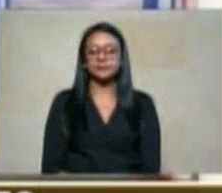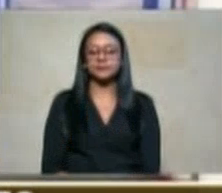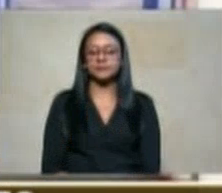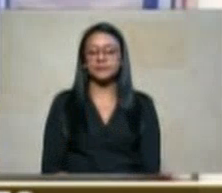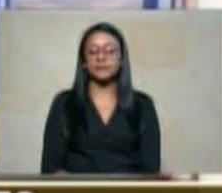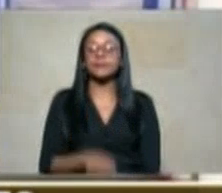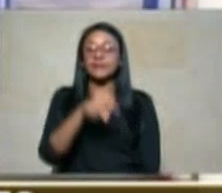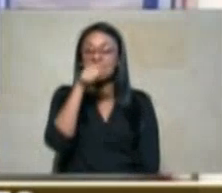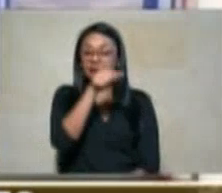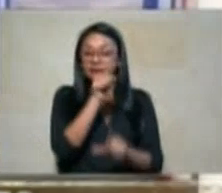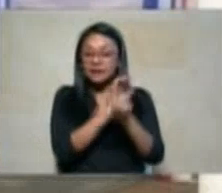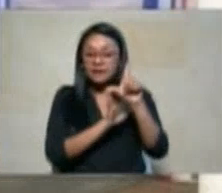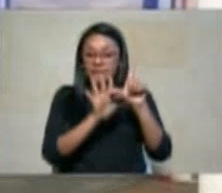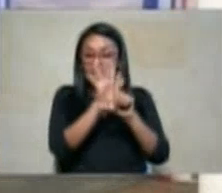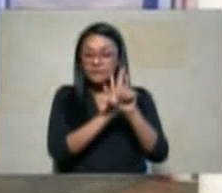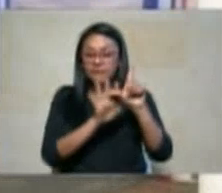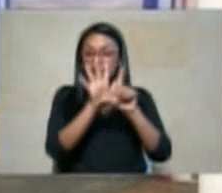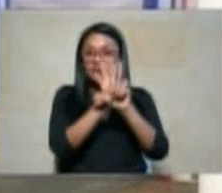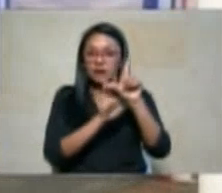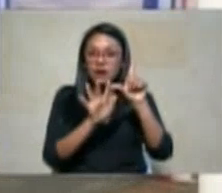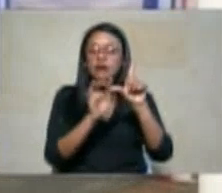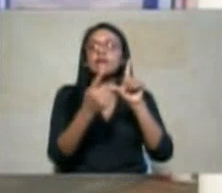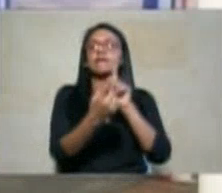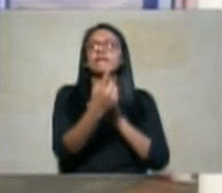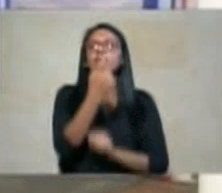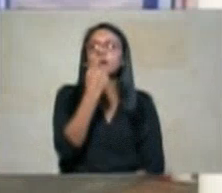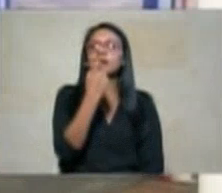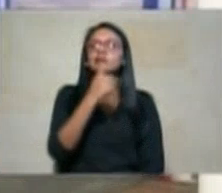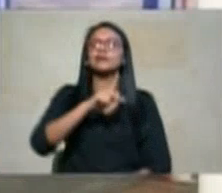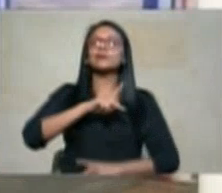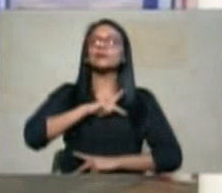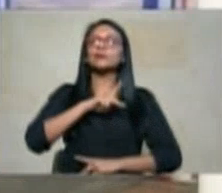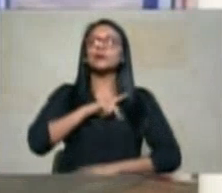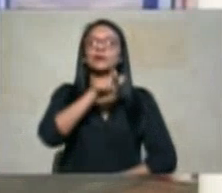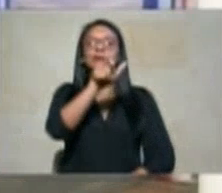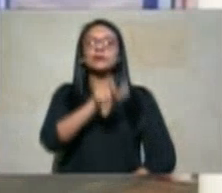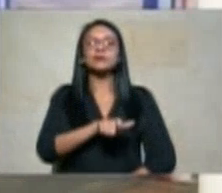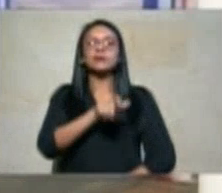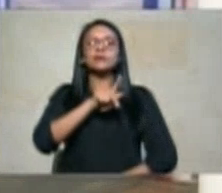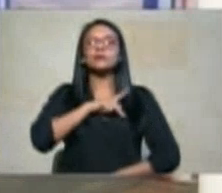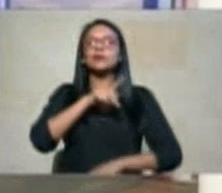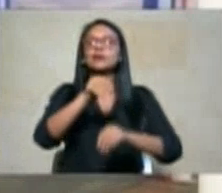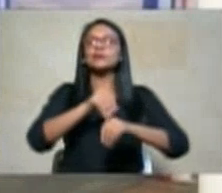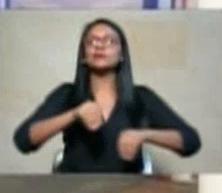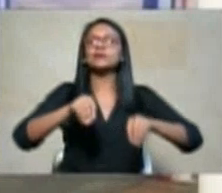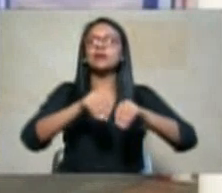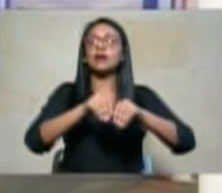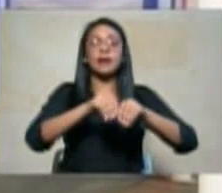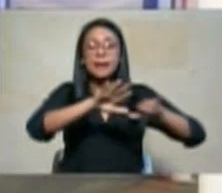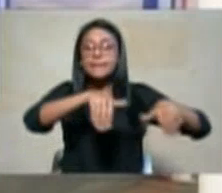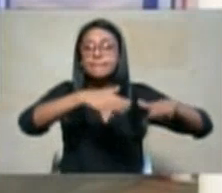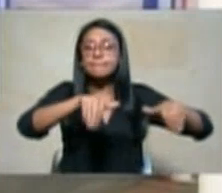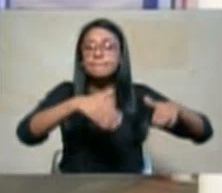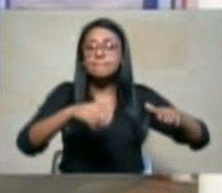En ese video faltan los dueños de esa tierra. No